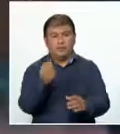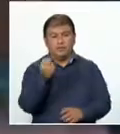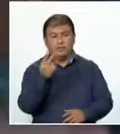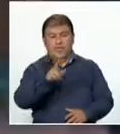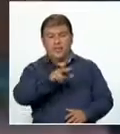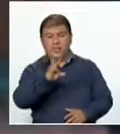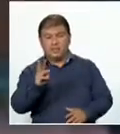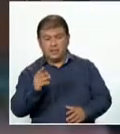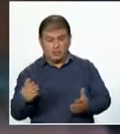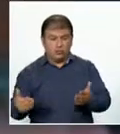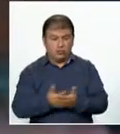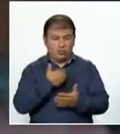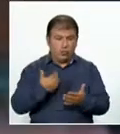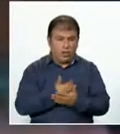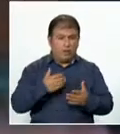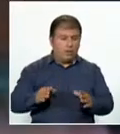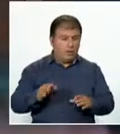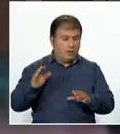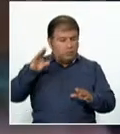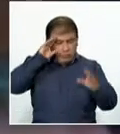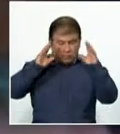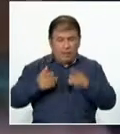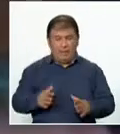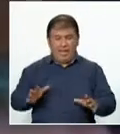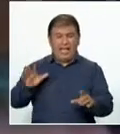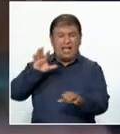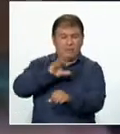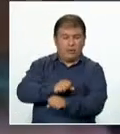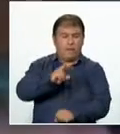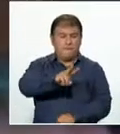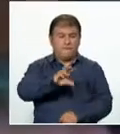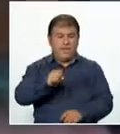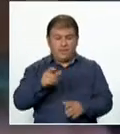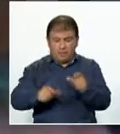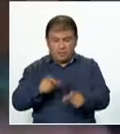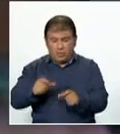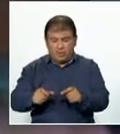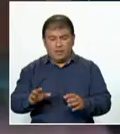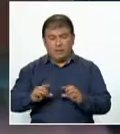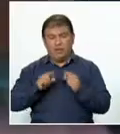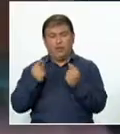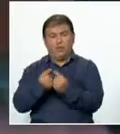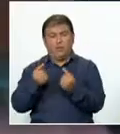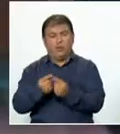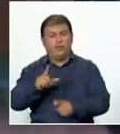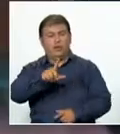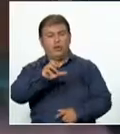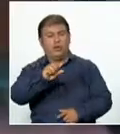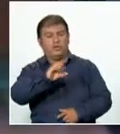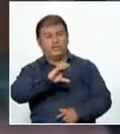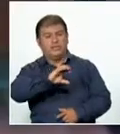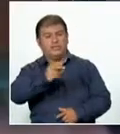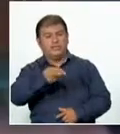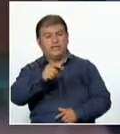12:36 y en un nuevo megaoperativo fueron capturados 20 integrantes de la banda criminal Los Chalacos, dedicada al robo de camiones y de contenedores en el